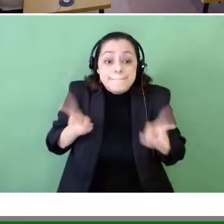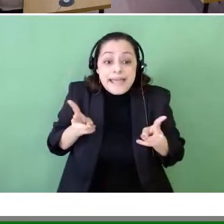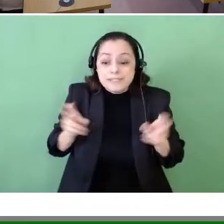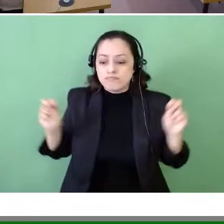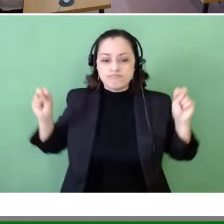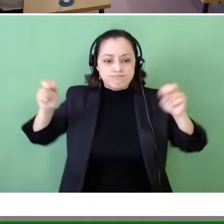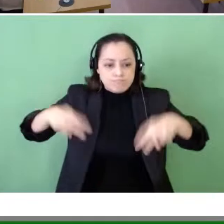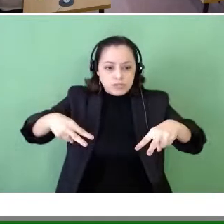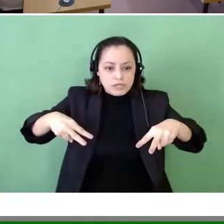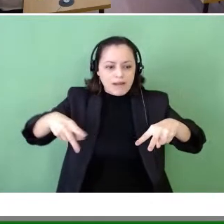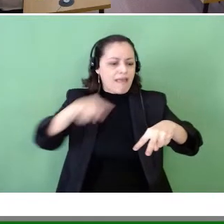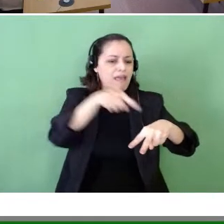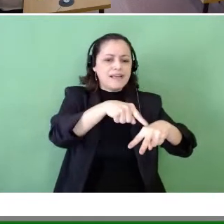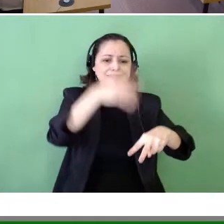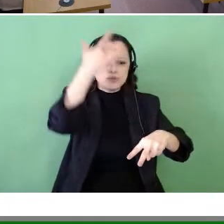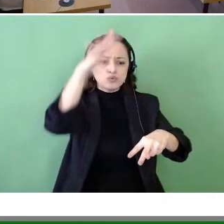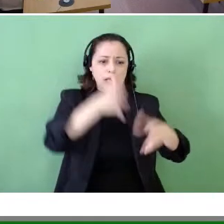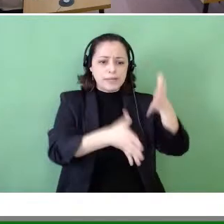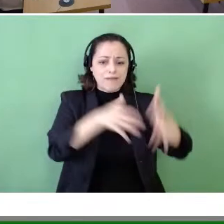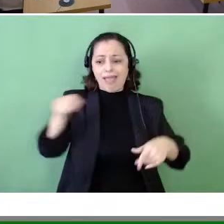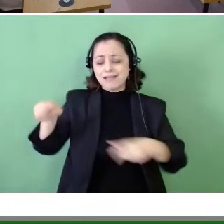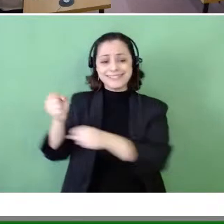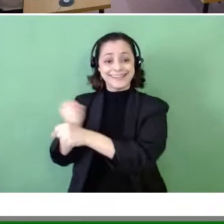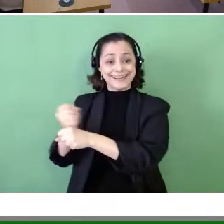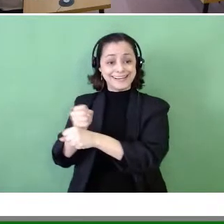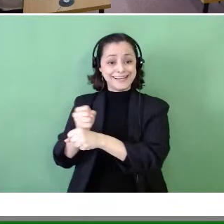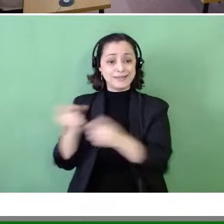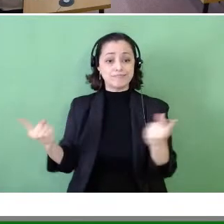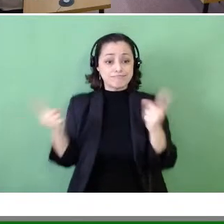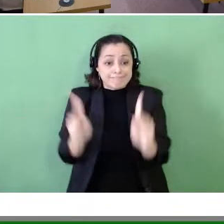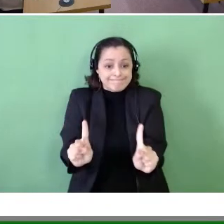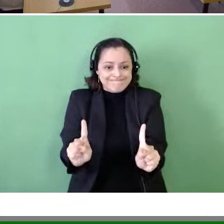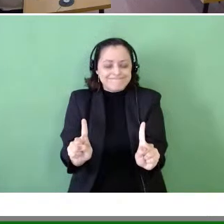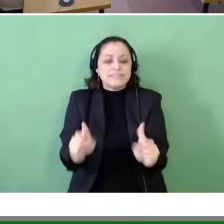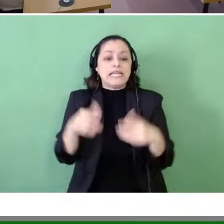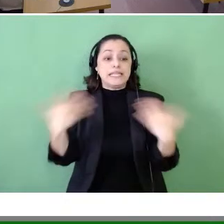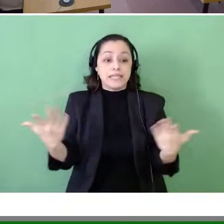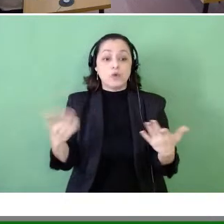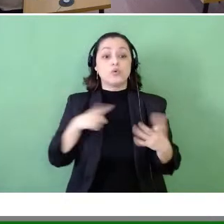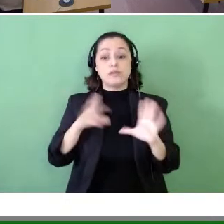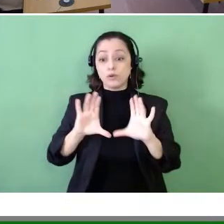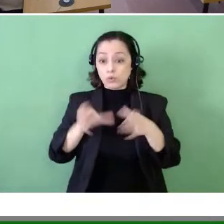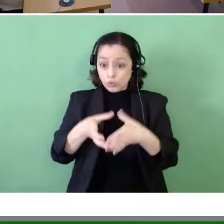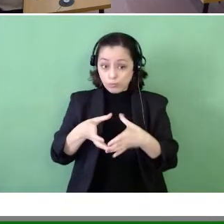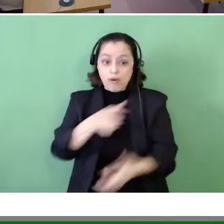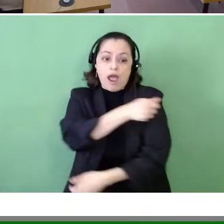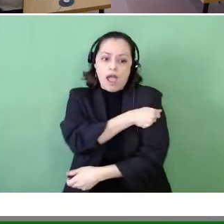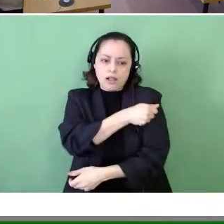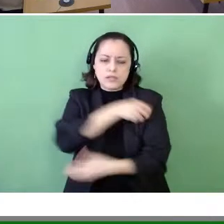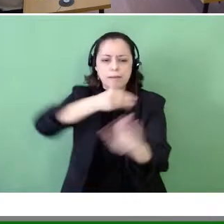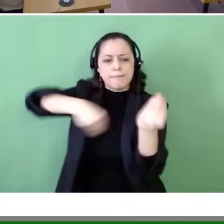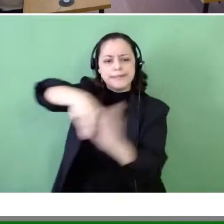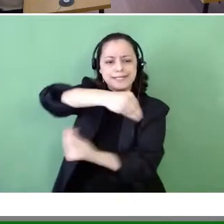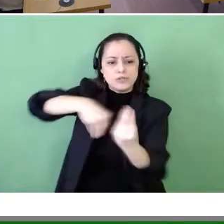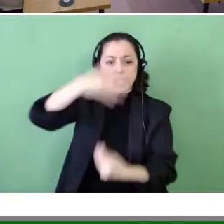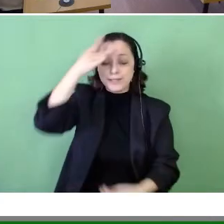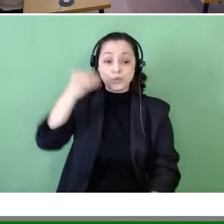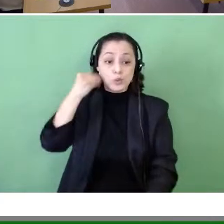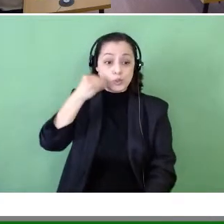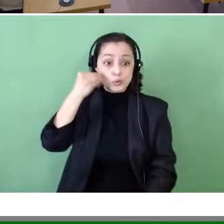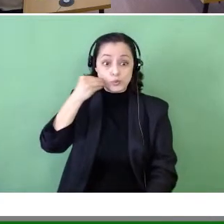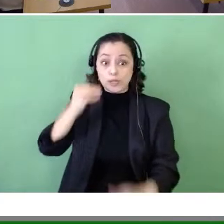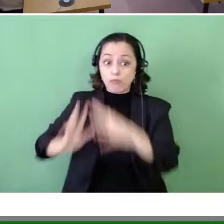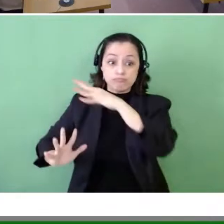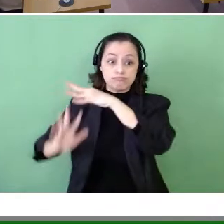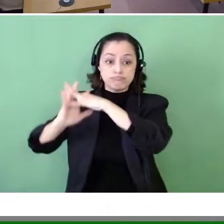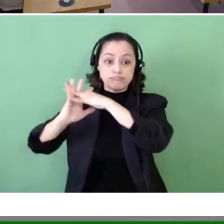lengua de signos. Entonces, estas clases son muy mezclas con personas que ya tienen experiencia y otros que no tienen